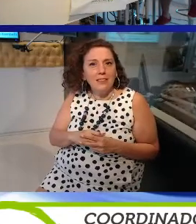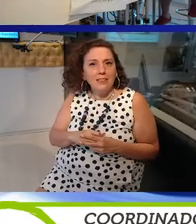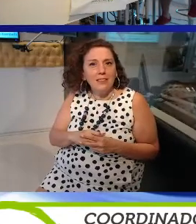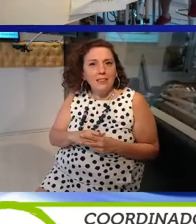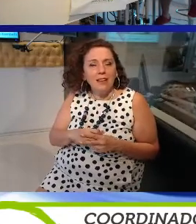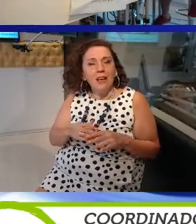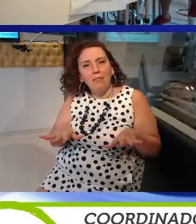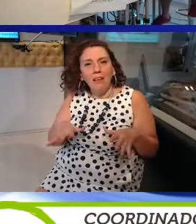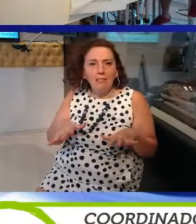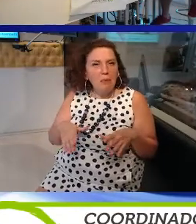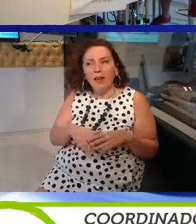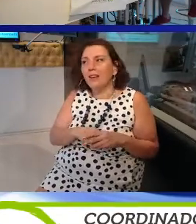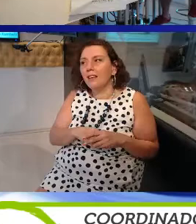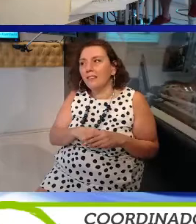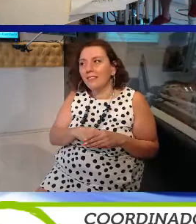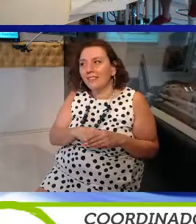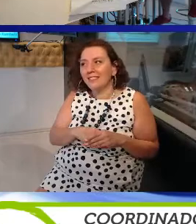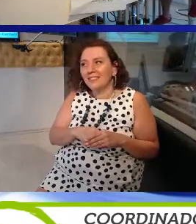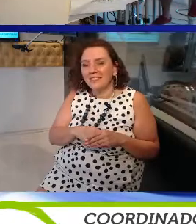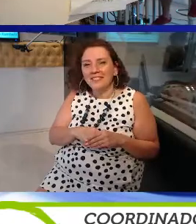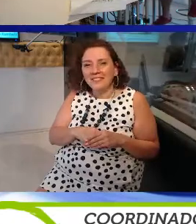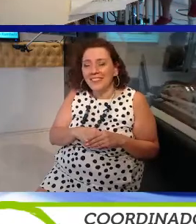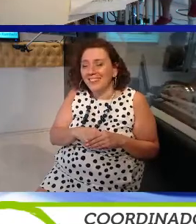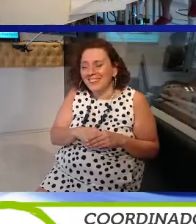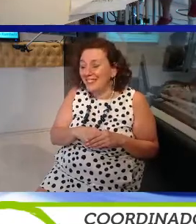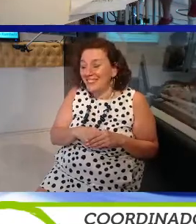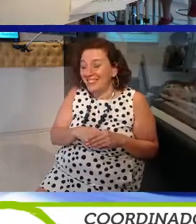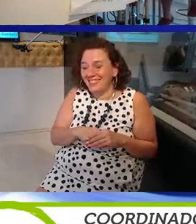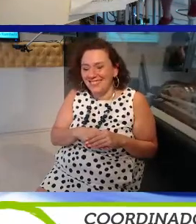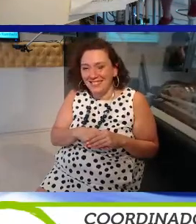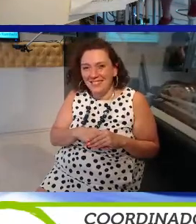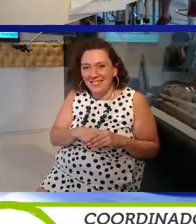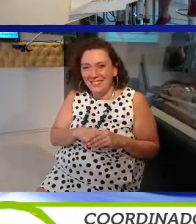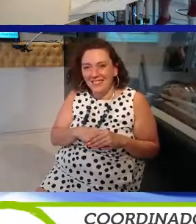quiero saber. Quieres saber, todavía no decidiste.